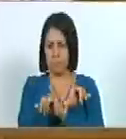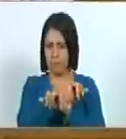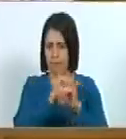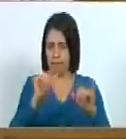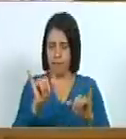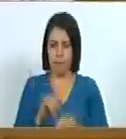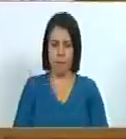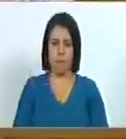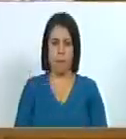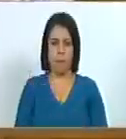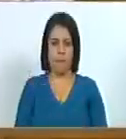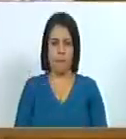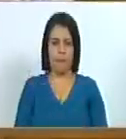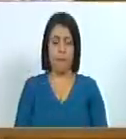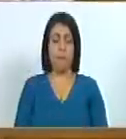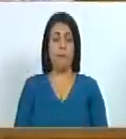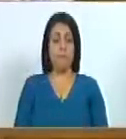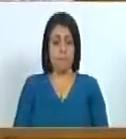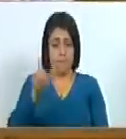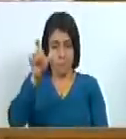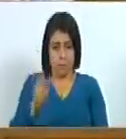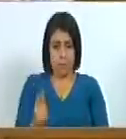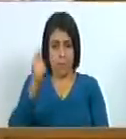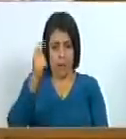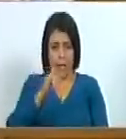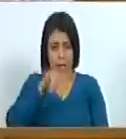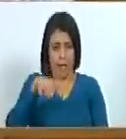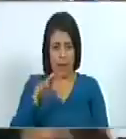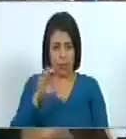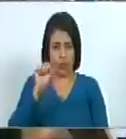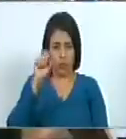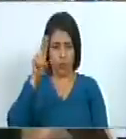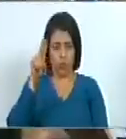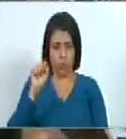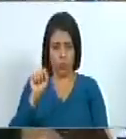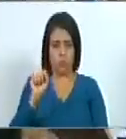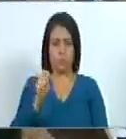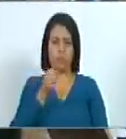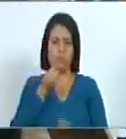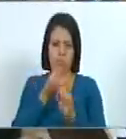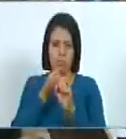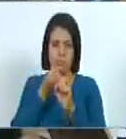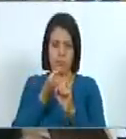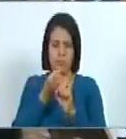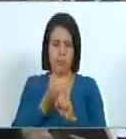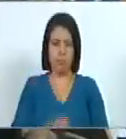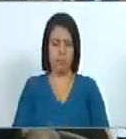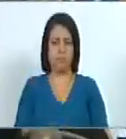Voy a dejar en el derecho de palabra al diputado Jesús Faría.